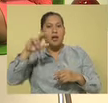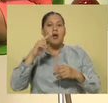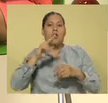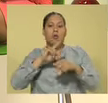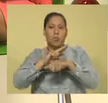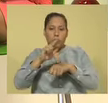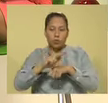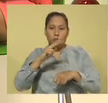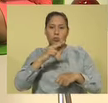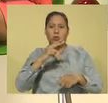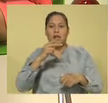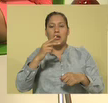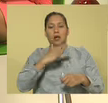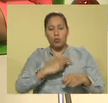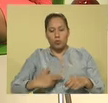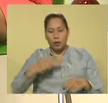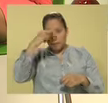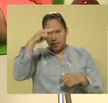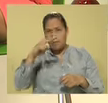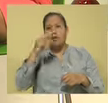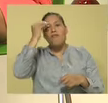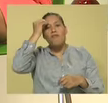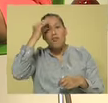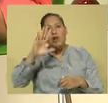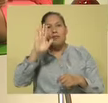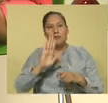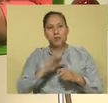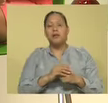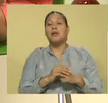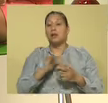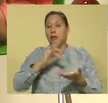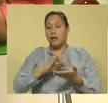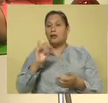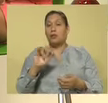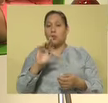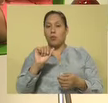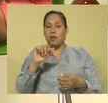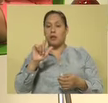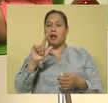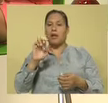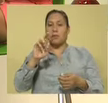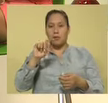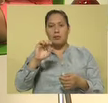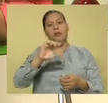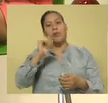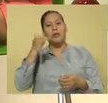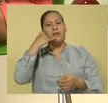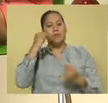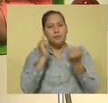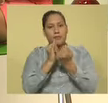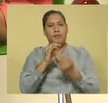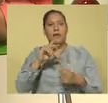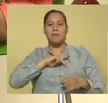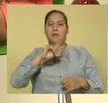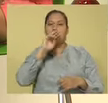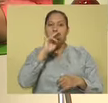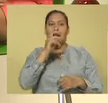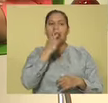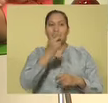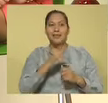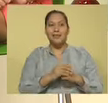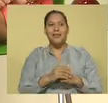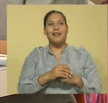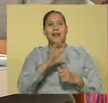en México significa flojera. Gracias, gracias Juan Alberto. Y también recibimos otra llamada de mi mamá que dice que